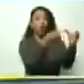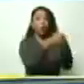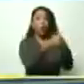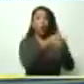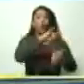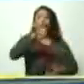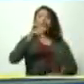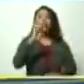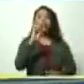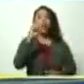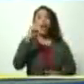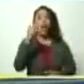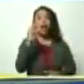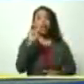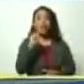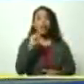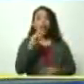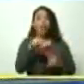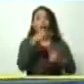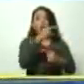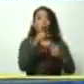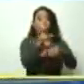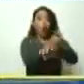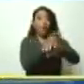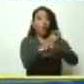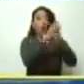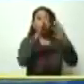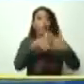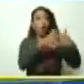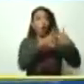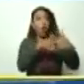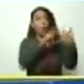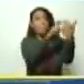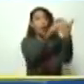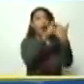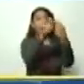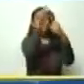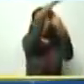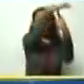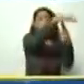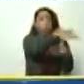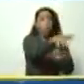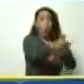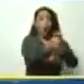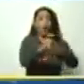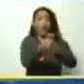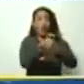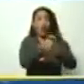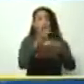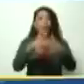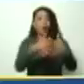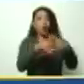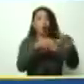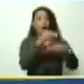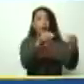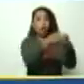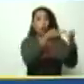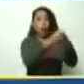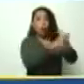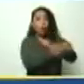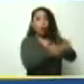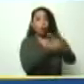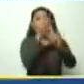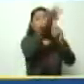peleas con el gobierno de Estados Unidos las presiones que el gobierno de Estados Unidos ejerció sobre Luis Aquiles